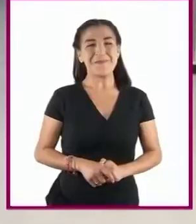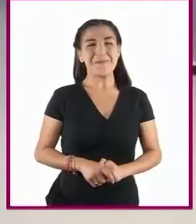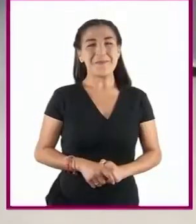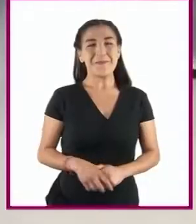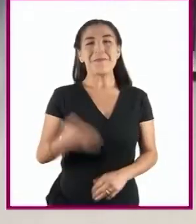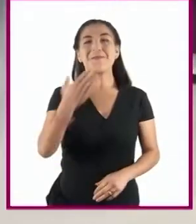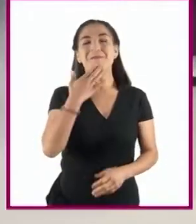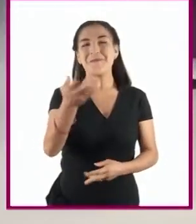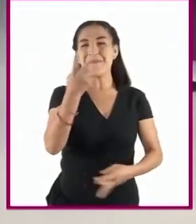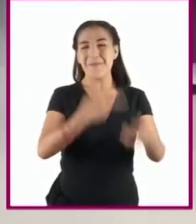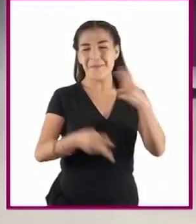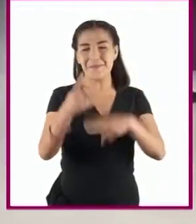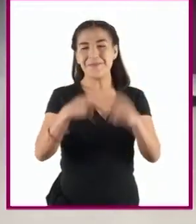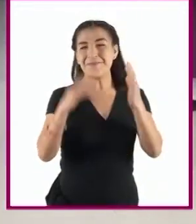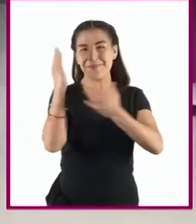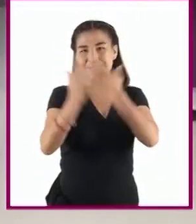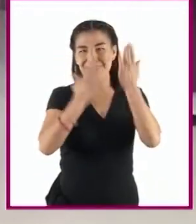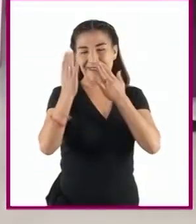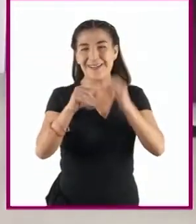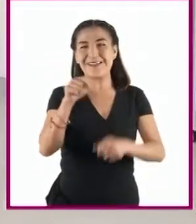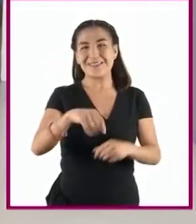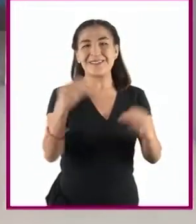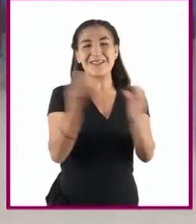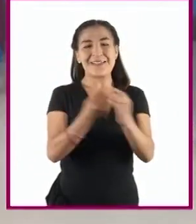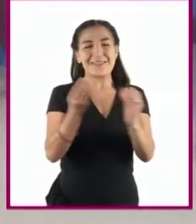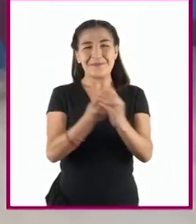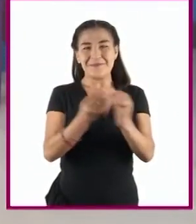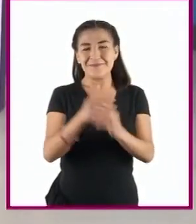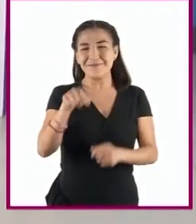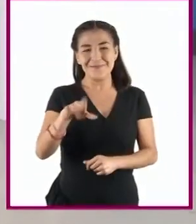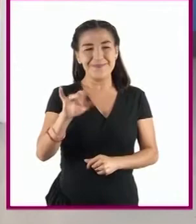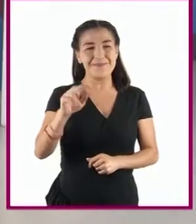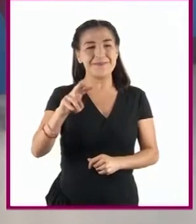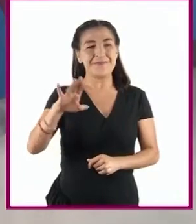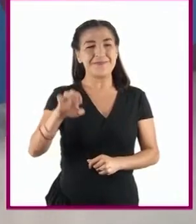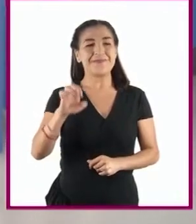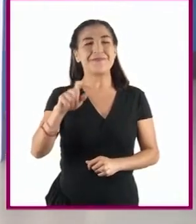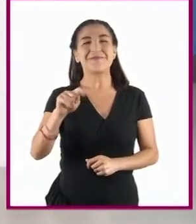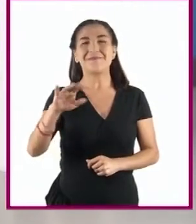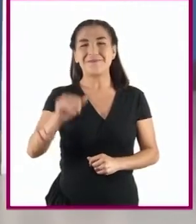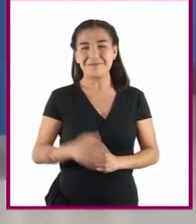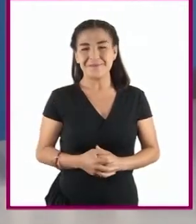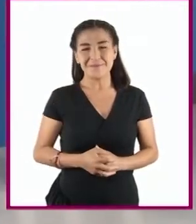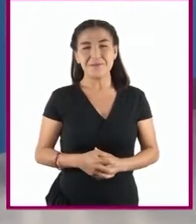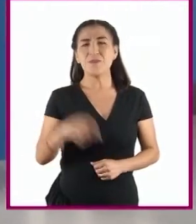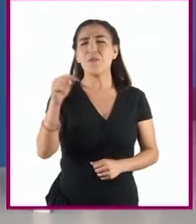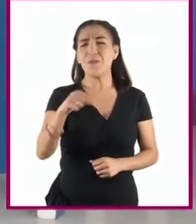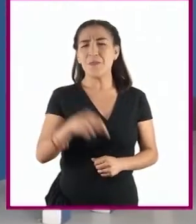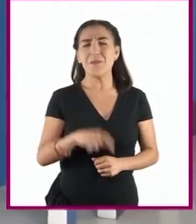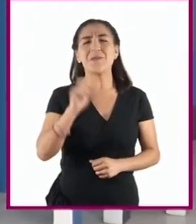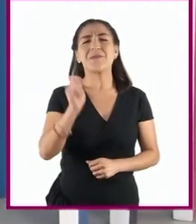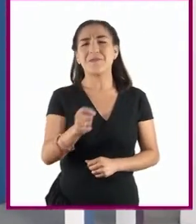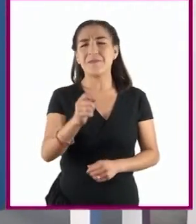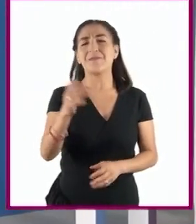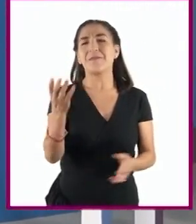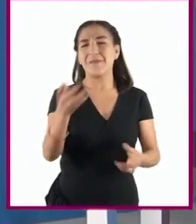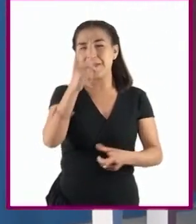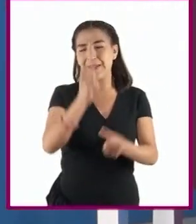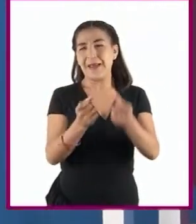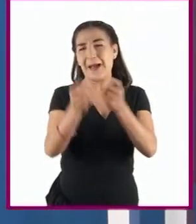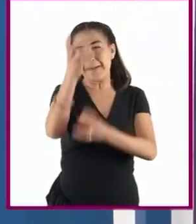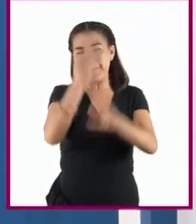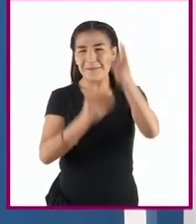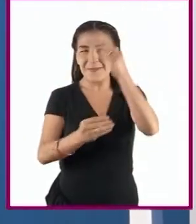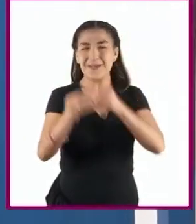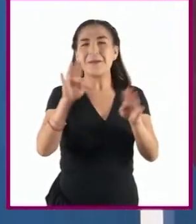Bienvenidas y bienvenidos estudiantes a una sesión más de Formación Cívica y Ética. En esta ocasión retomaremos algunos aprendizajes